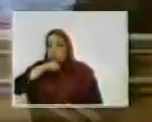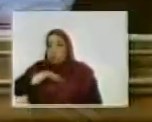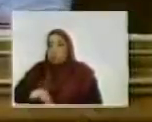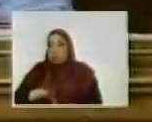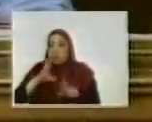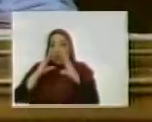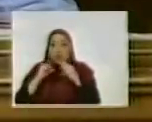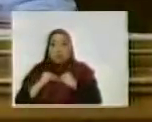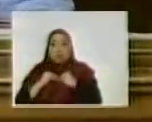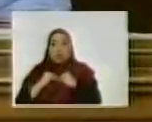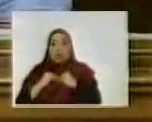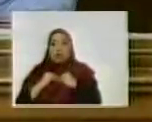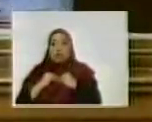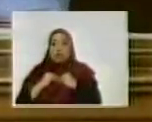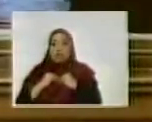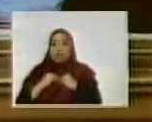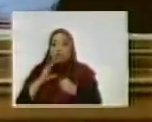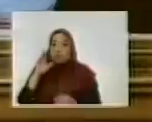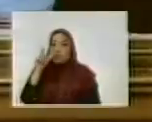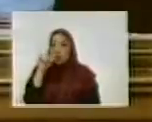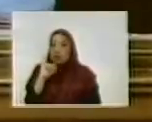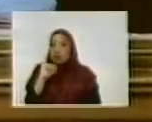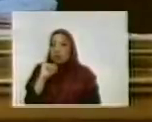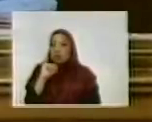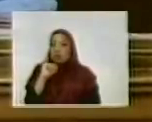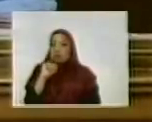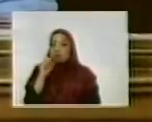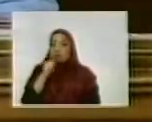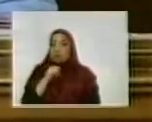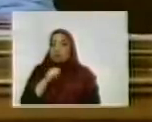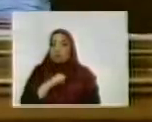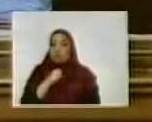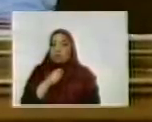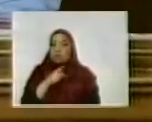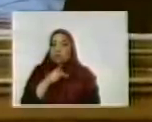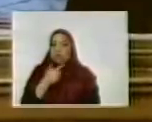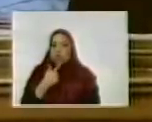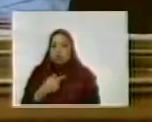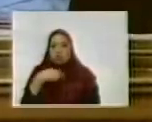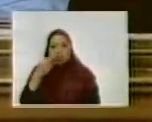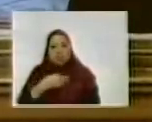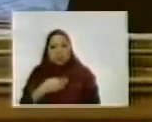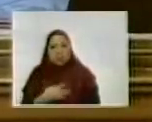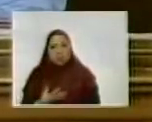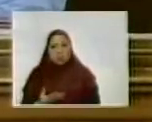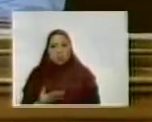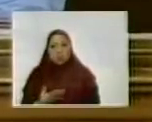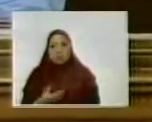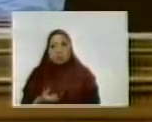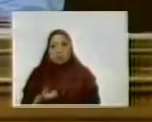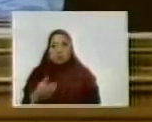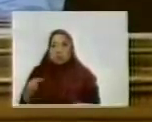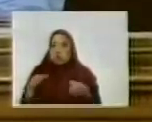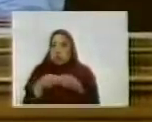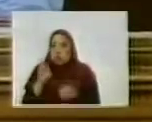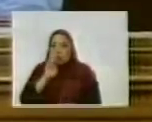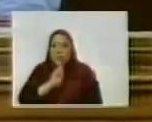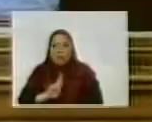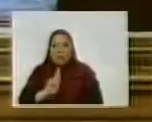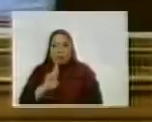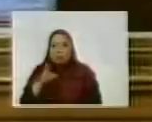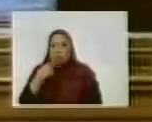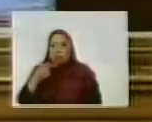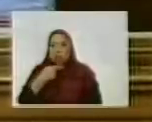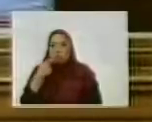asumía. Alí Rodríguez, miren, tengo que decirlo, la causa R, sectores de la causa R